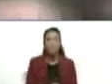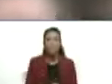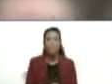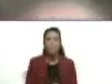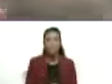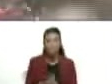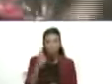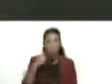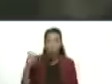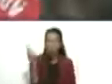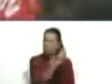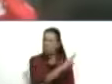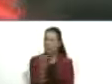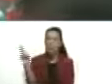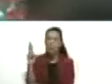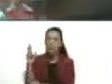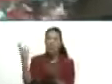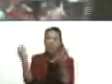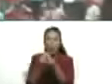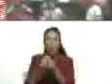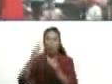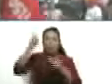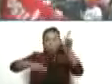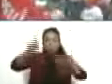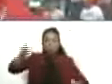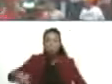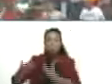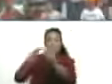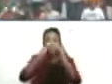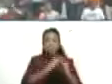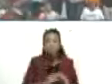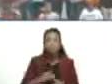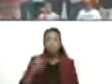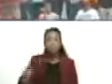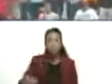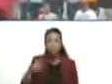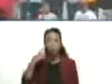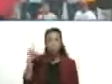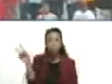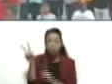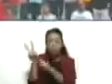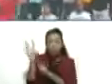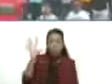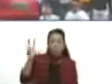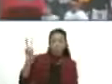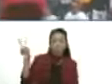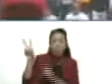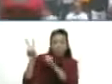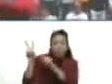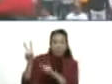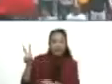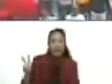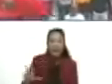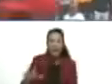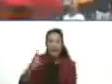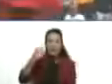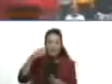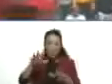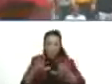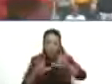Fue una rebelión popular. Y fue Venezuela el